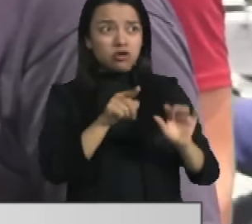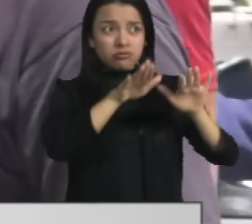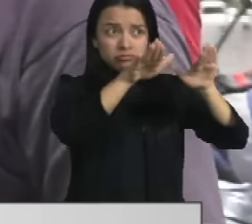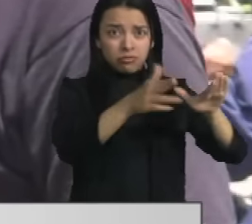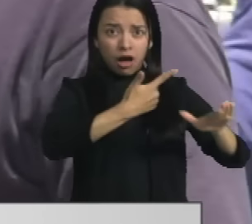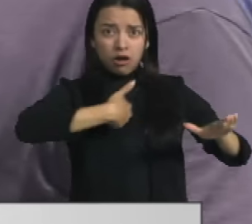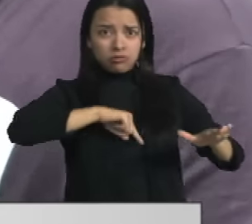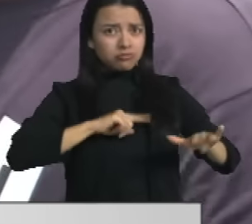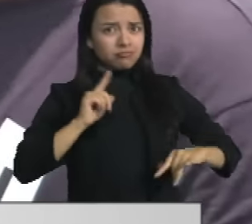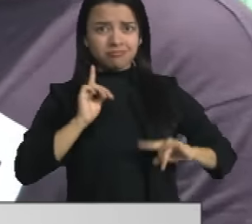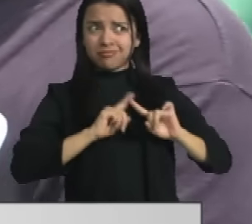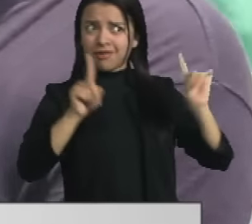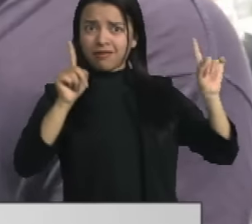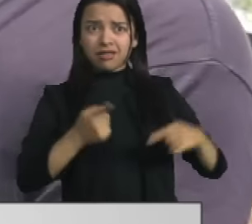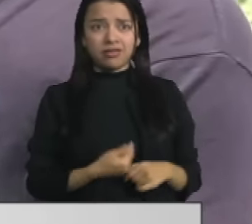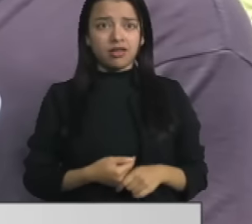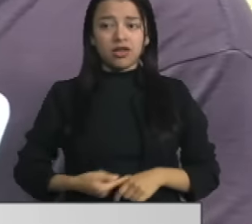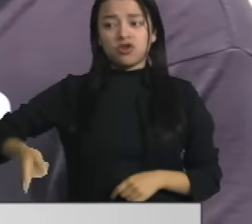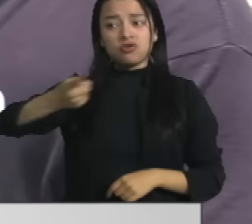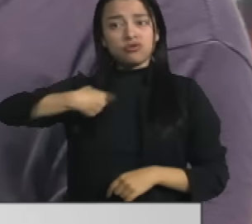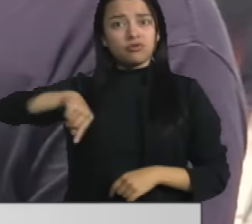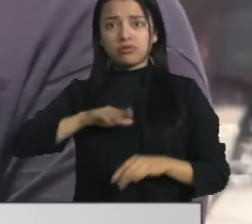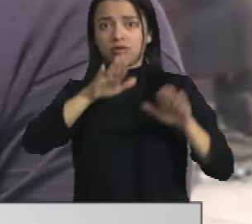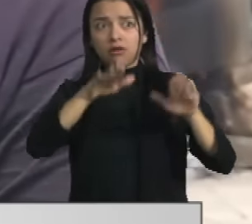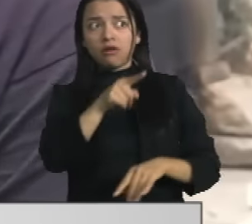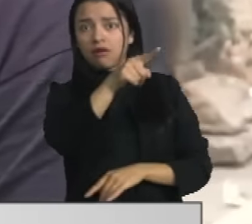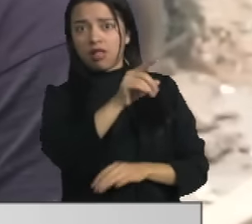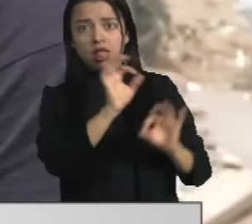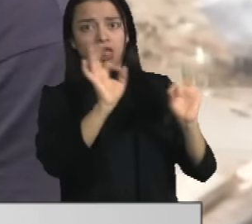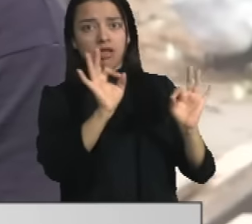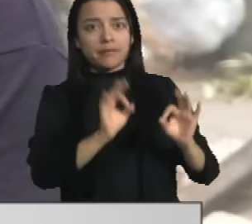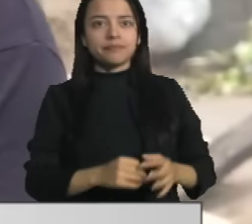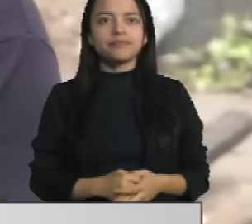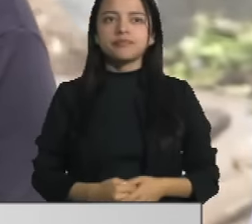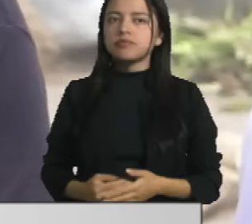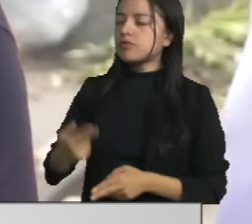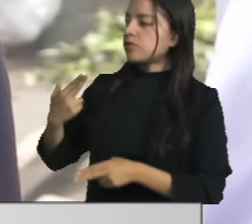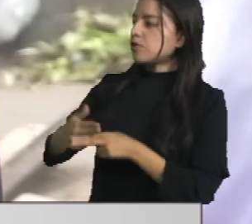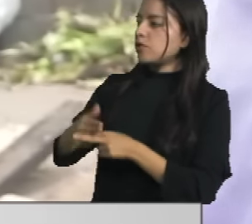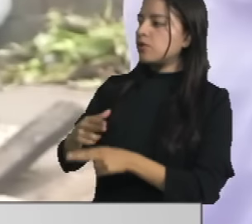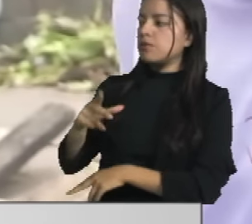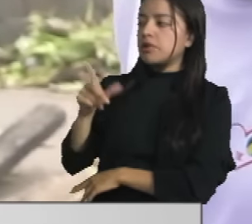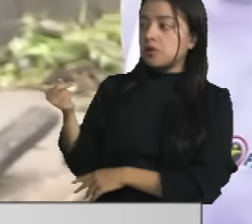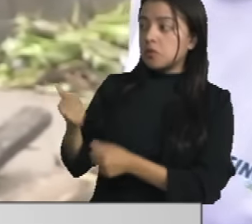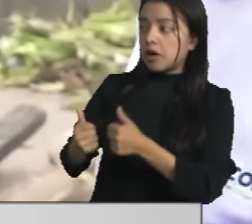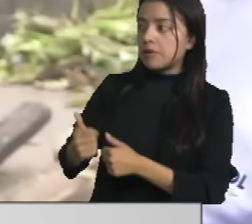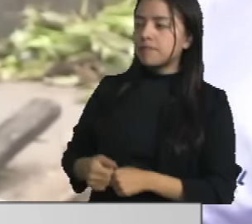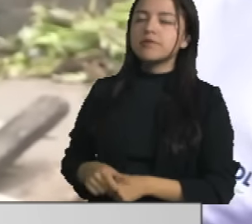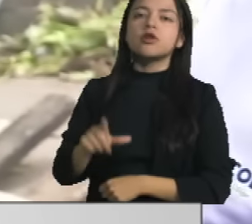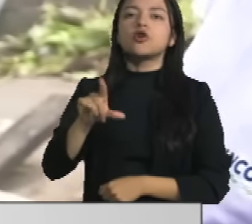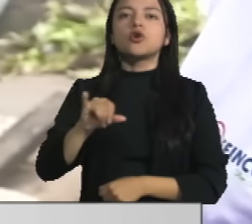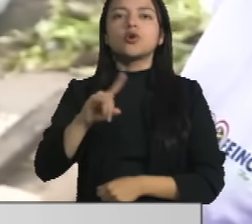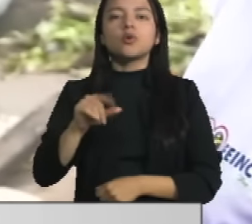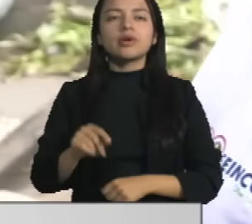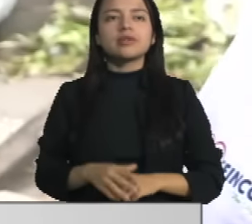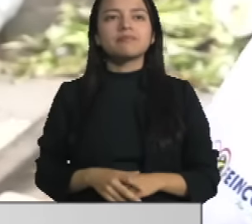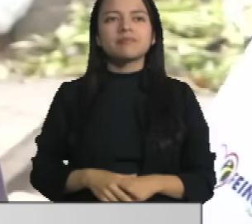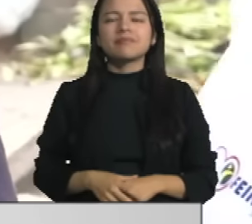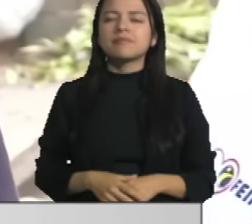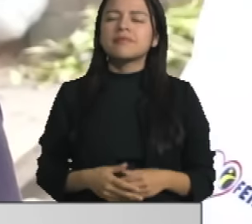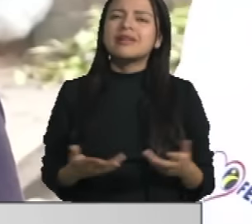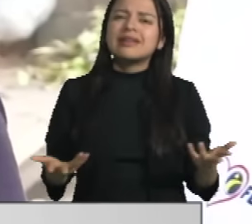a CMI, su nombre y detalles sobre esto que usted ha expresado hace unos pocos minutos. Mi nombre es Luis Alberto Rodríguez. Estamos cansados pues de que las